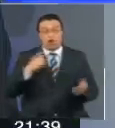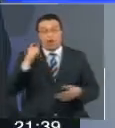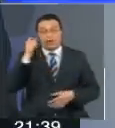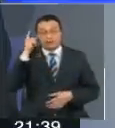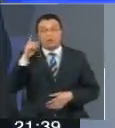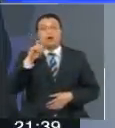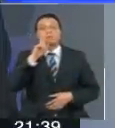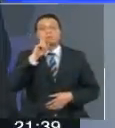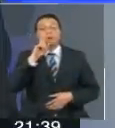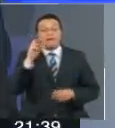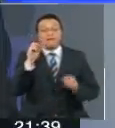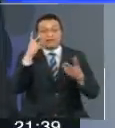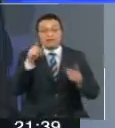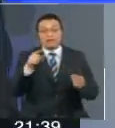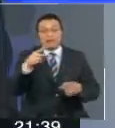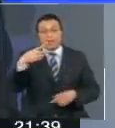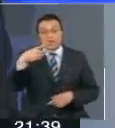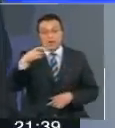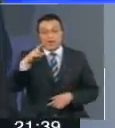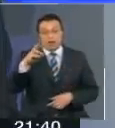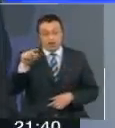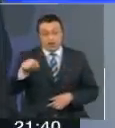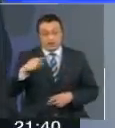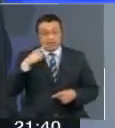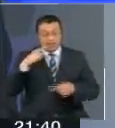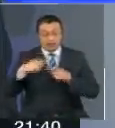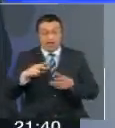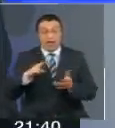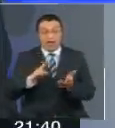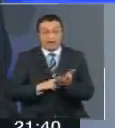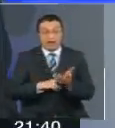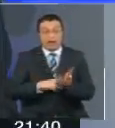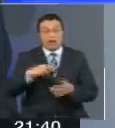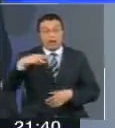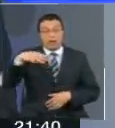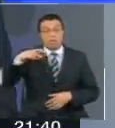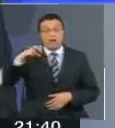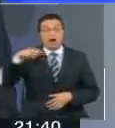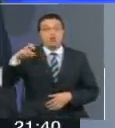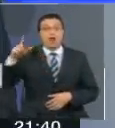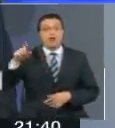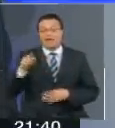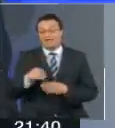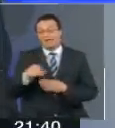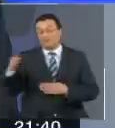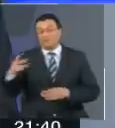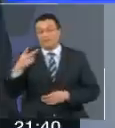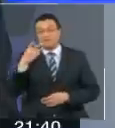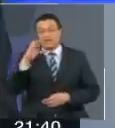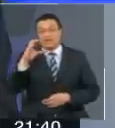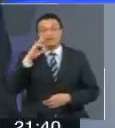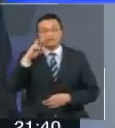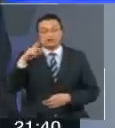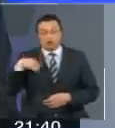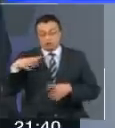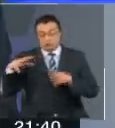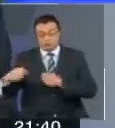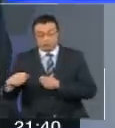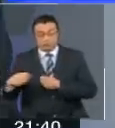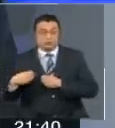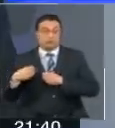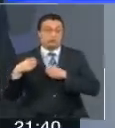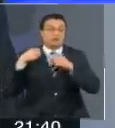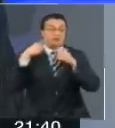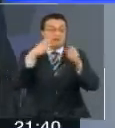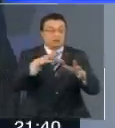me salvó la vida, el héroe de esta historia real, Manuel, el vecino, que me lleva hasta la ambulancia